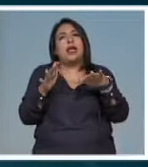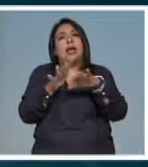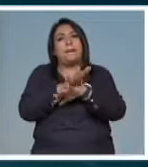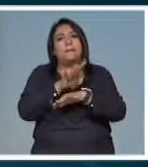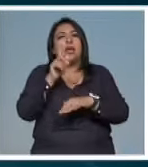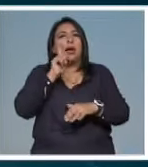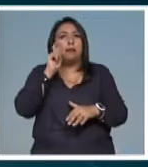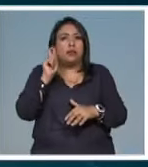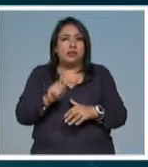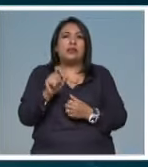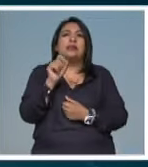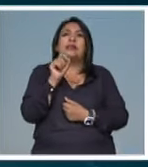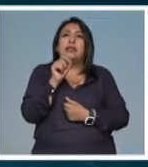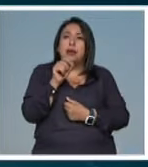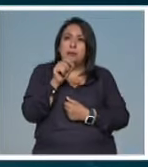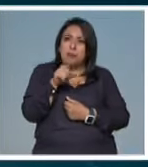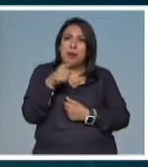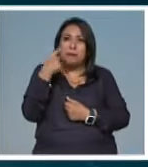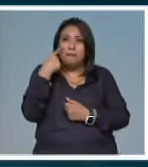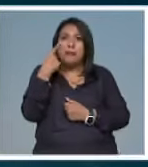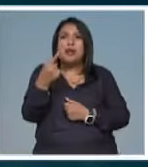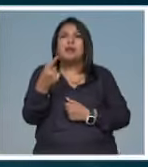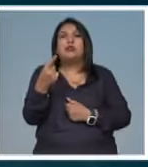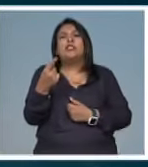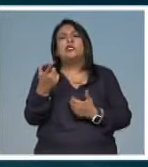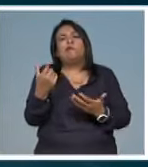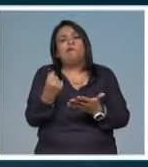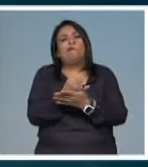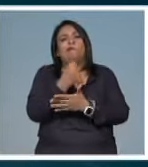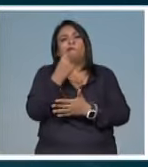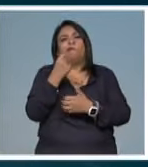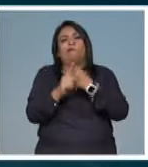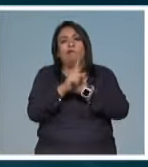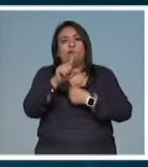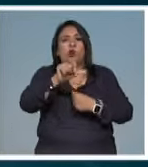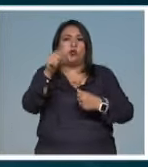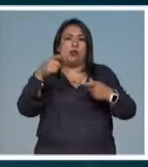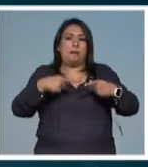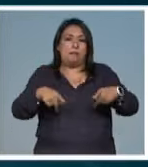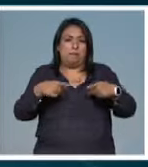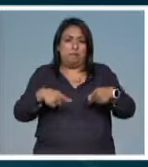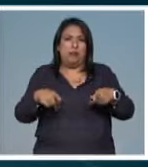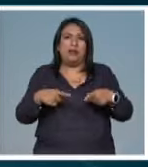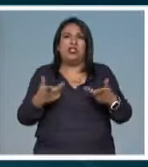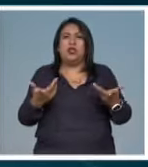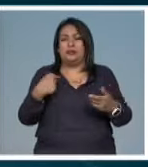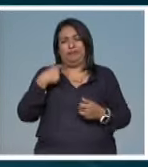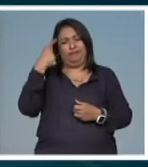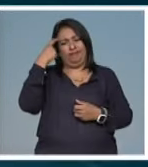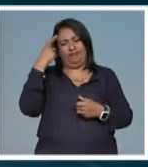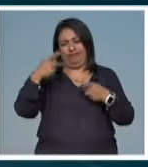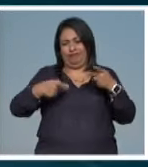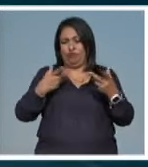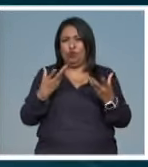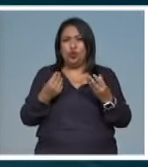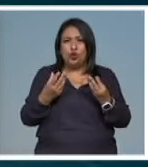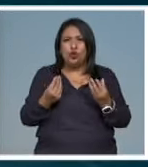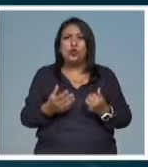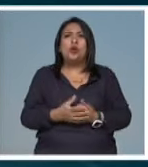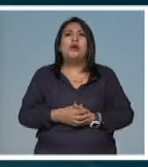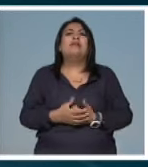amistades y cómo también vamos viendo las frustraciones de la otra persona, ¿no? Como cuestionarnos mucho